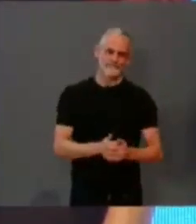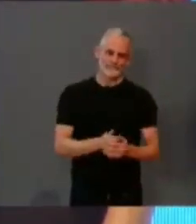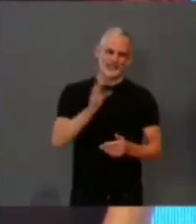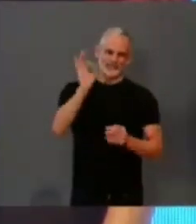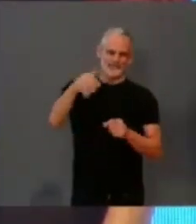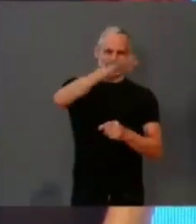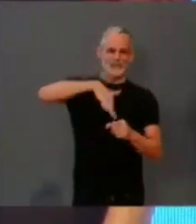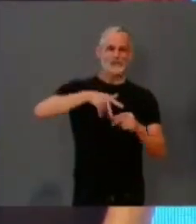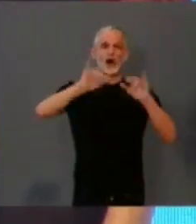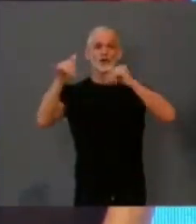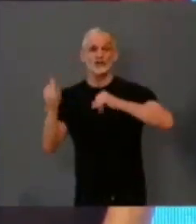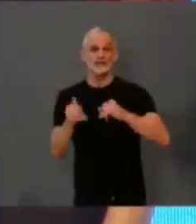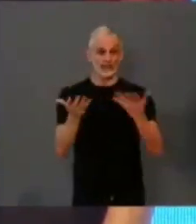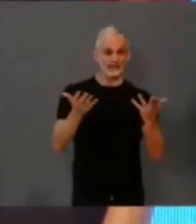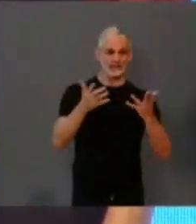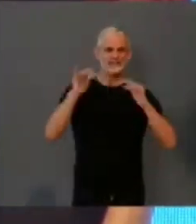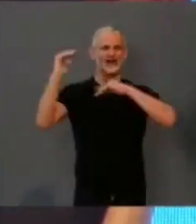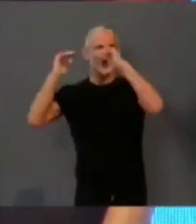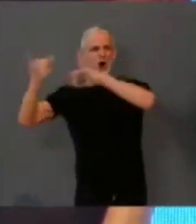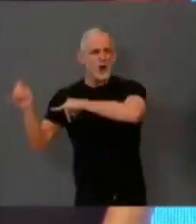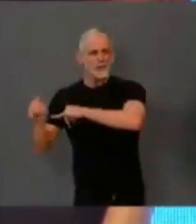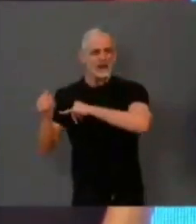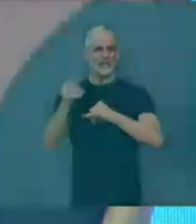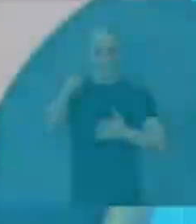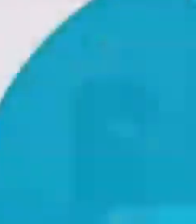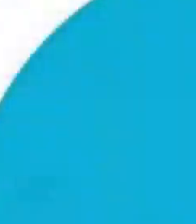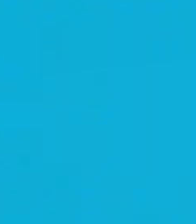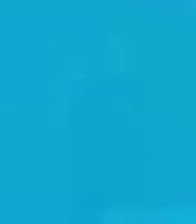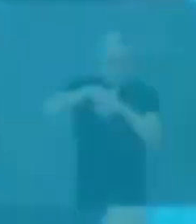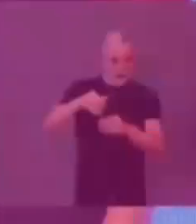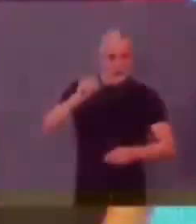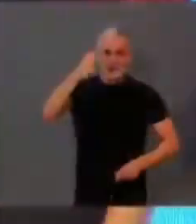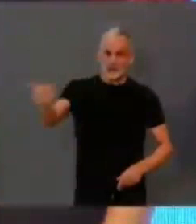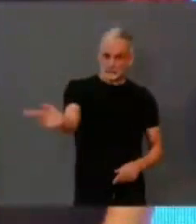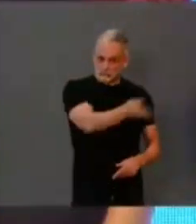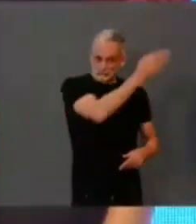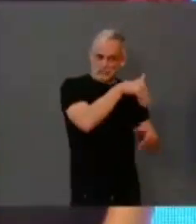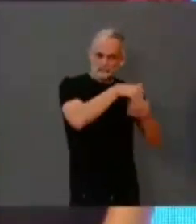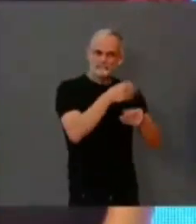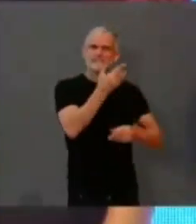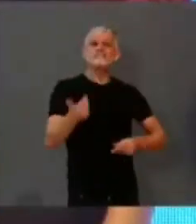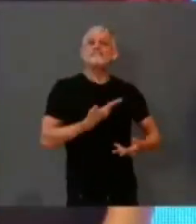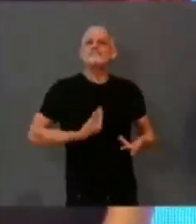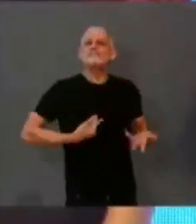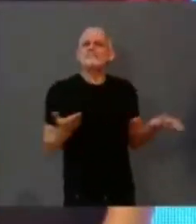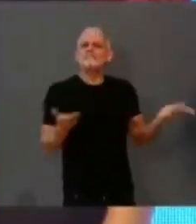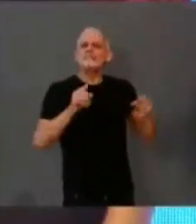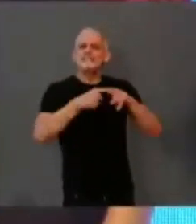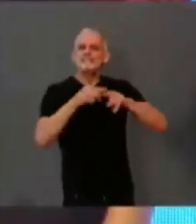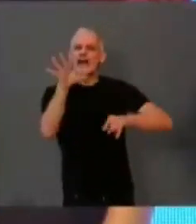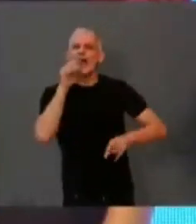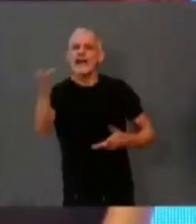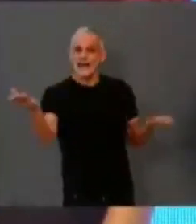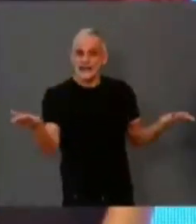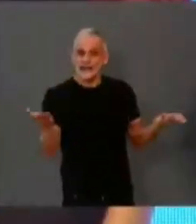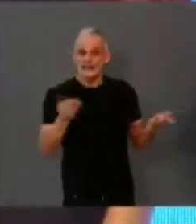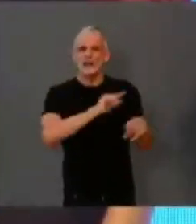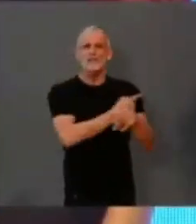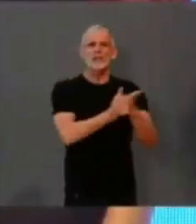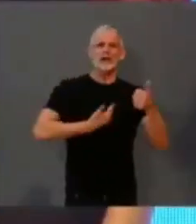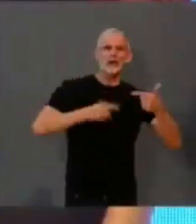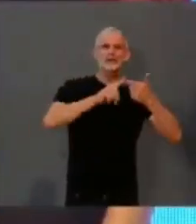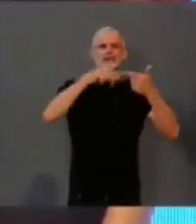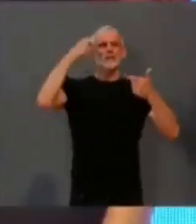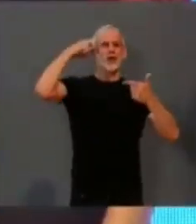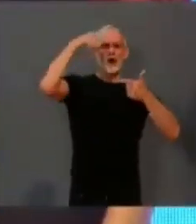el que adolescentes y jóvenes tiene la oportunidad de votar y elegir representante políticos en El Poder Ejecutivo en